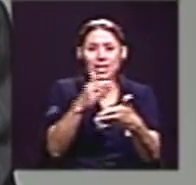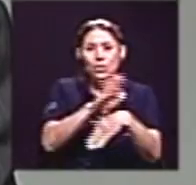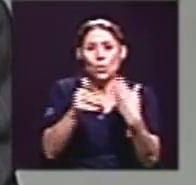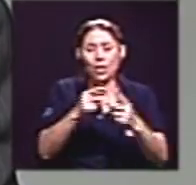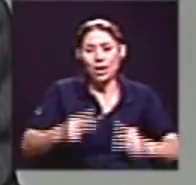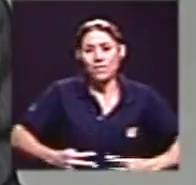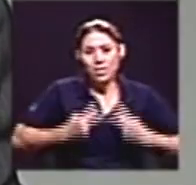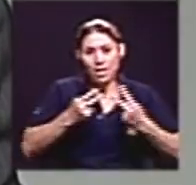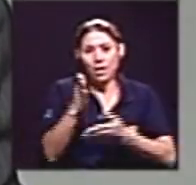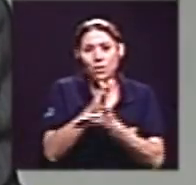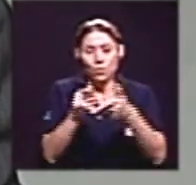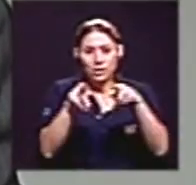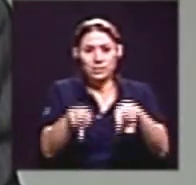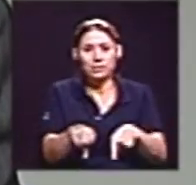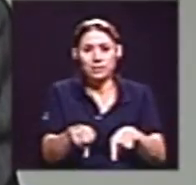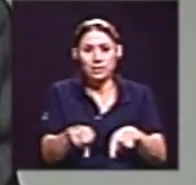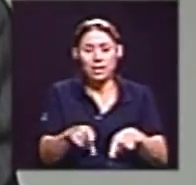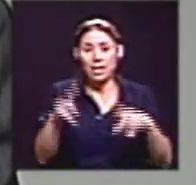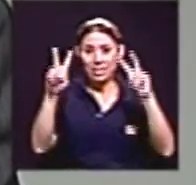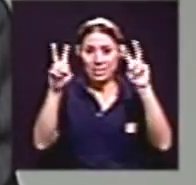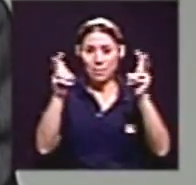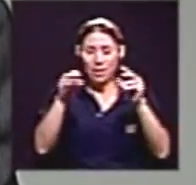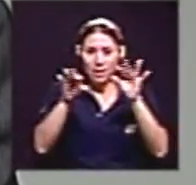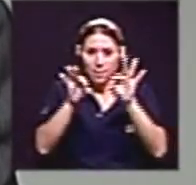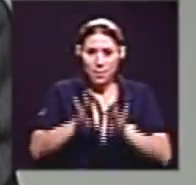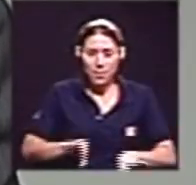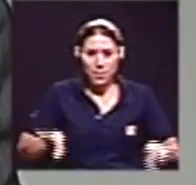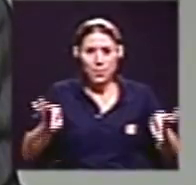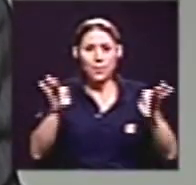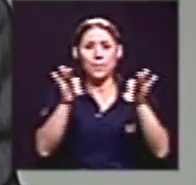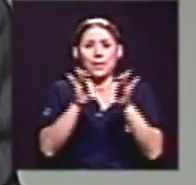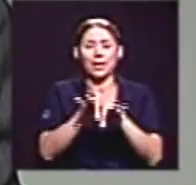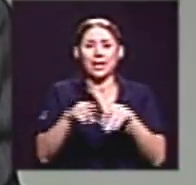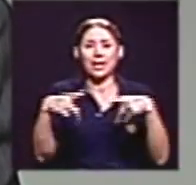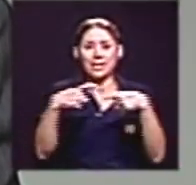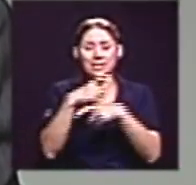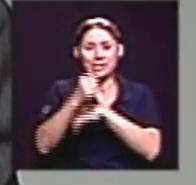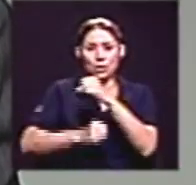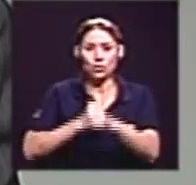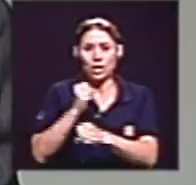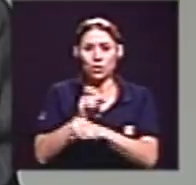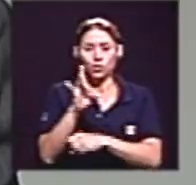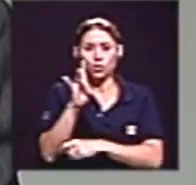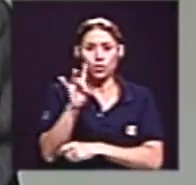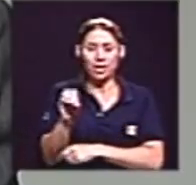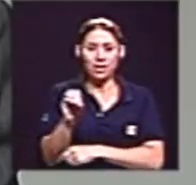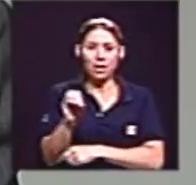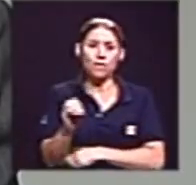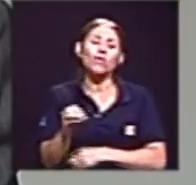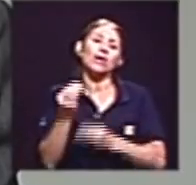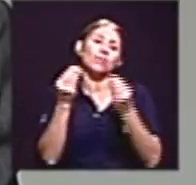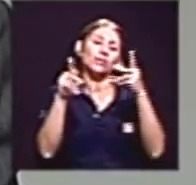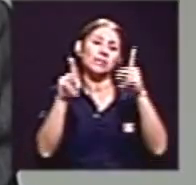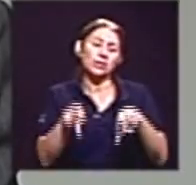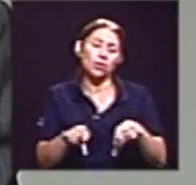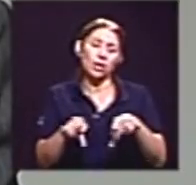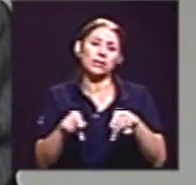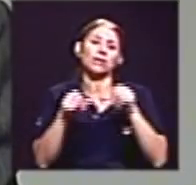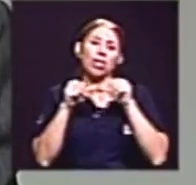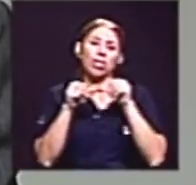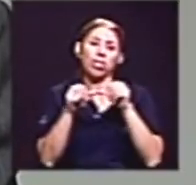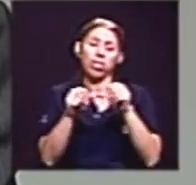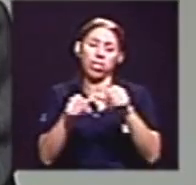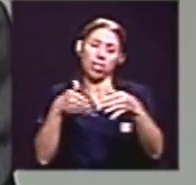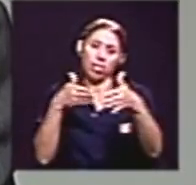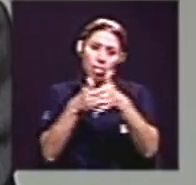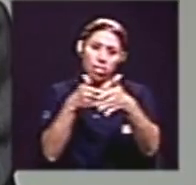fundamental en la crisis de los años 80 fue que a muchos se les golpeó por toda la vida. Es decir, buena parte de lo que vemos